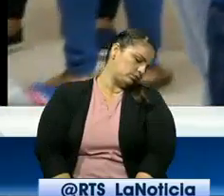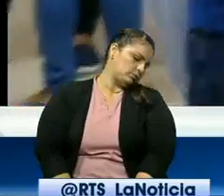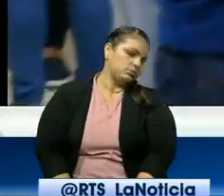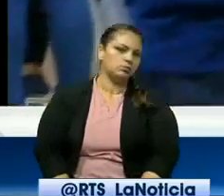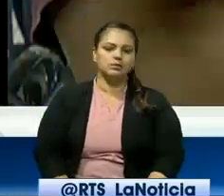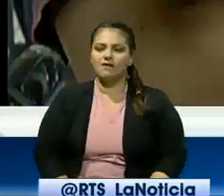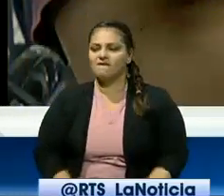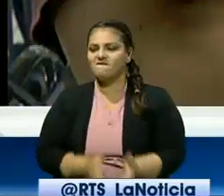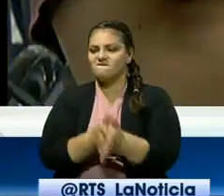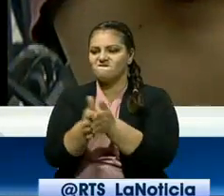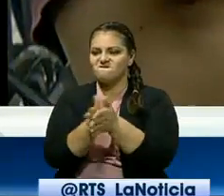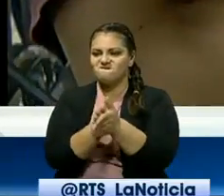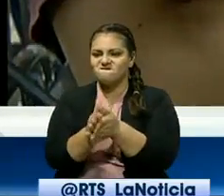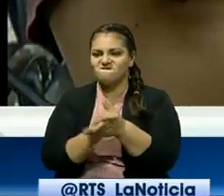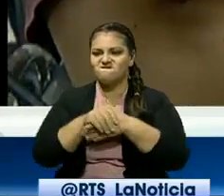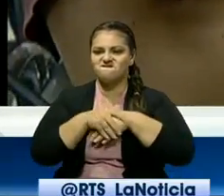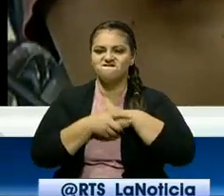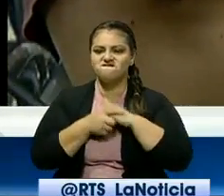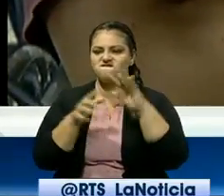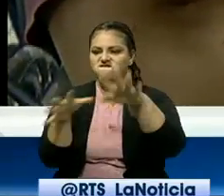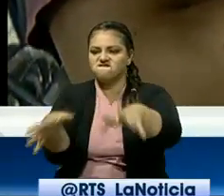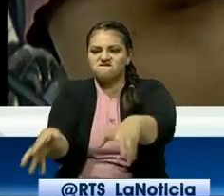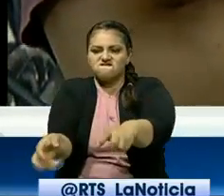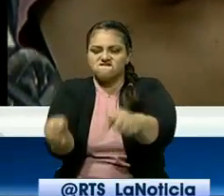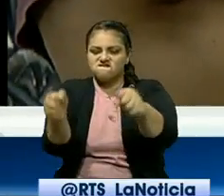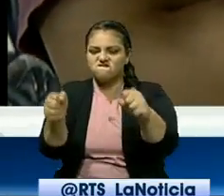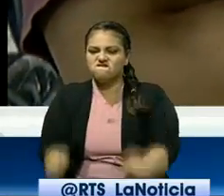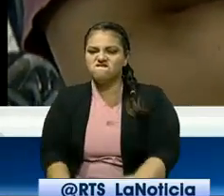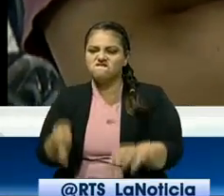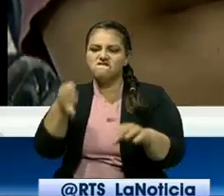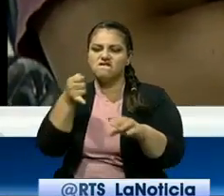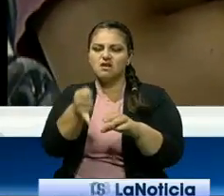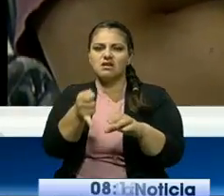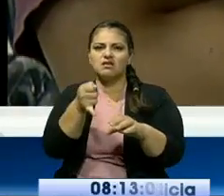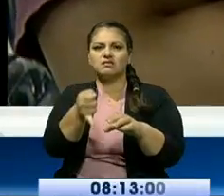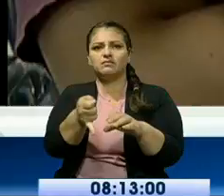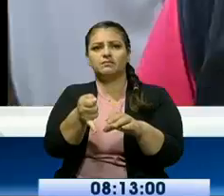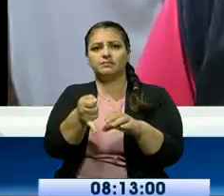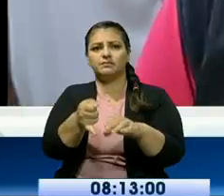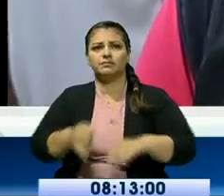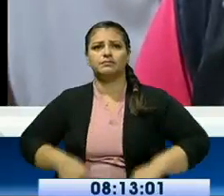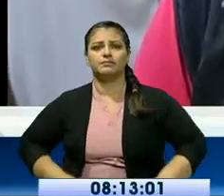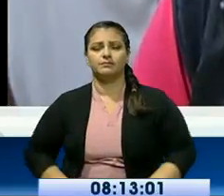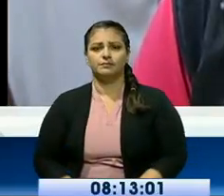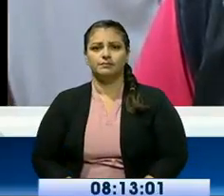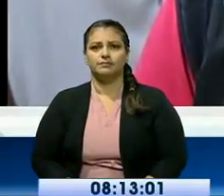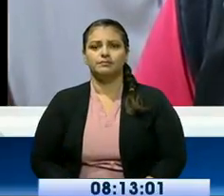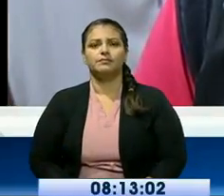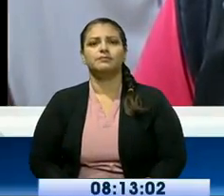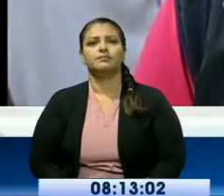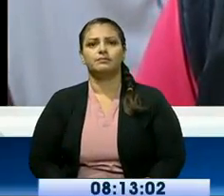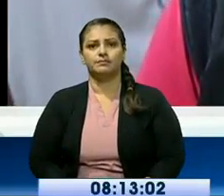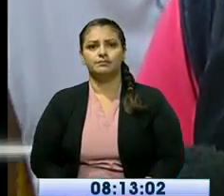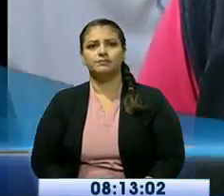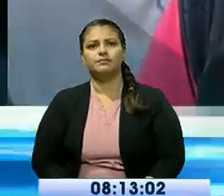la barriga horrible. Vive afuera por el mercado de Bastión Popular mismo. Nosotros vivimos al fondo en bloque 4. Una vez aprendido, el